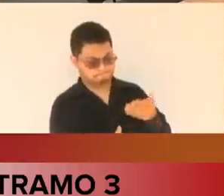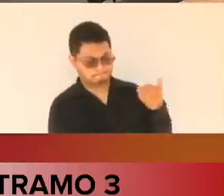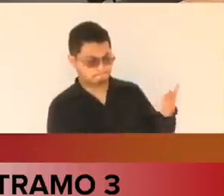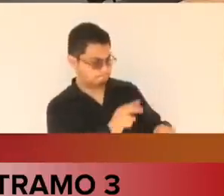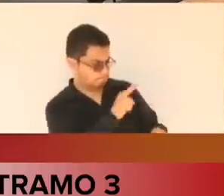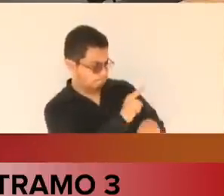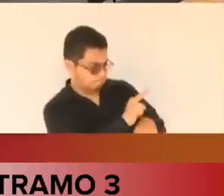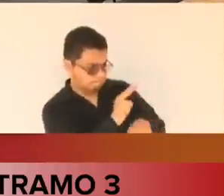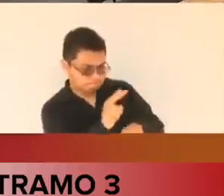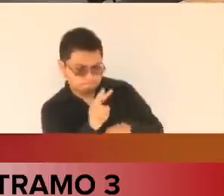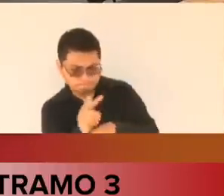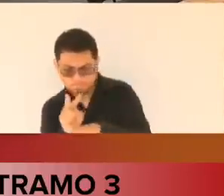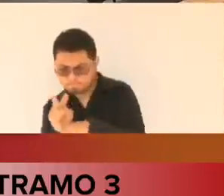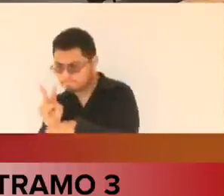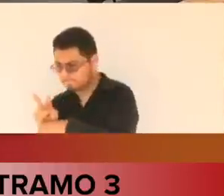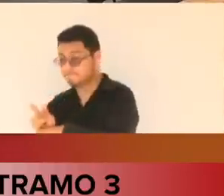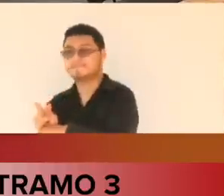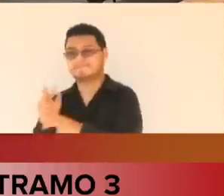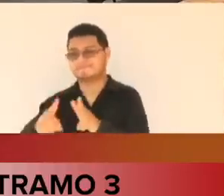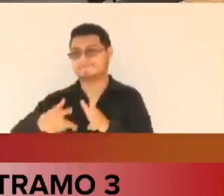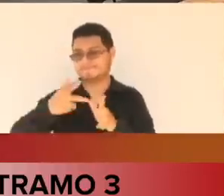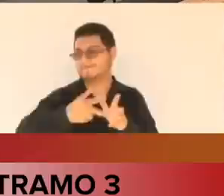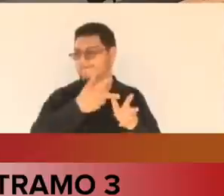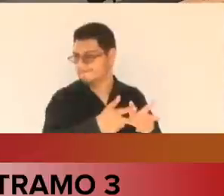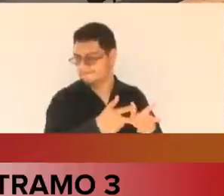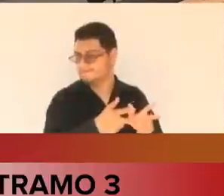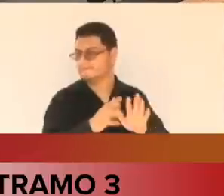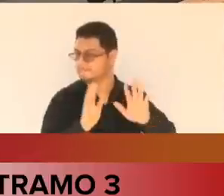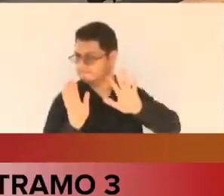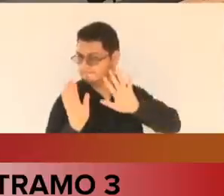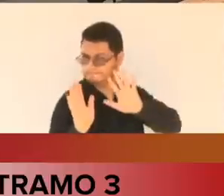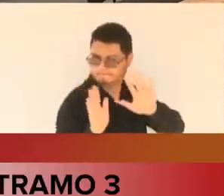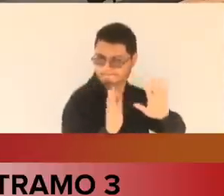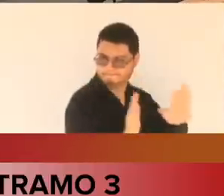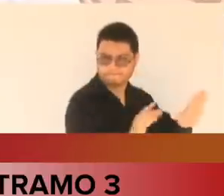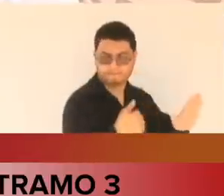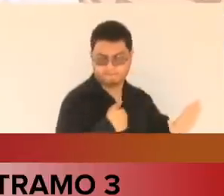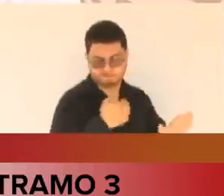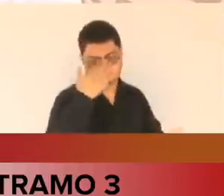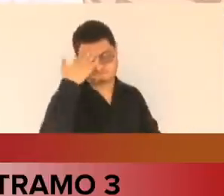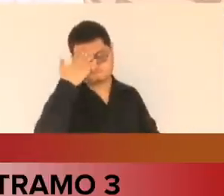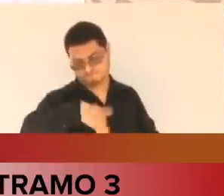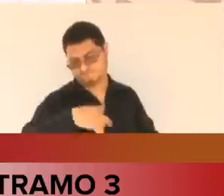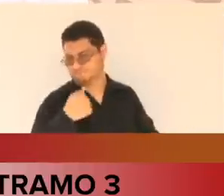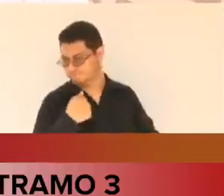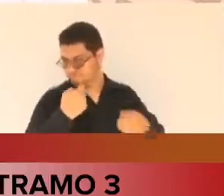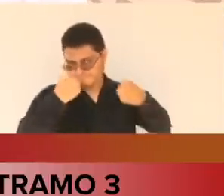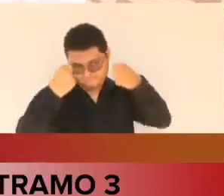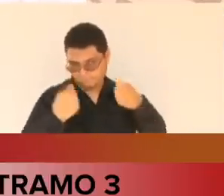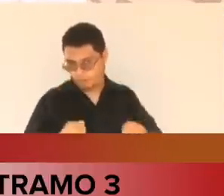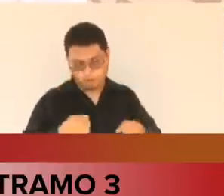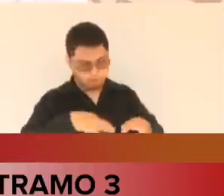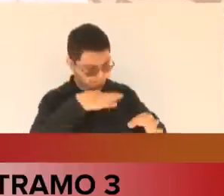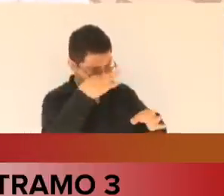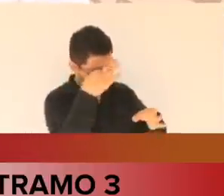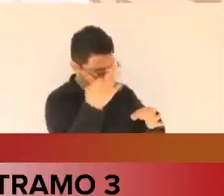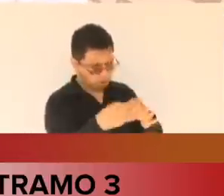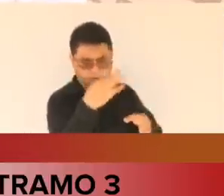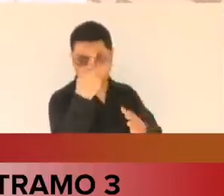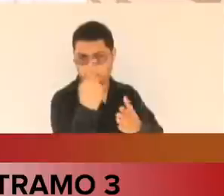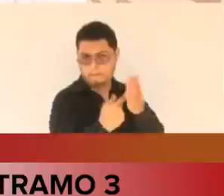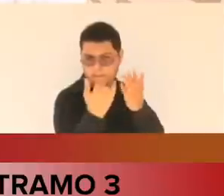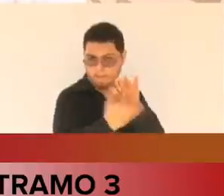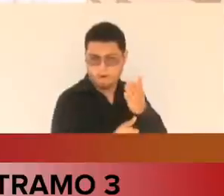supervisar el avance de la obra, que estoy seguro se va a cumplir con el programa de